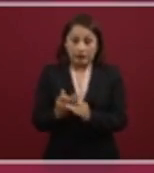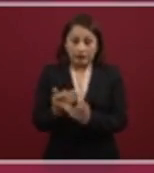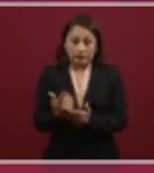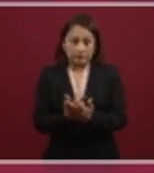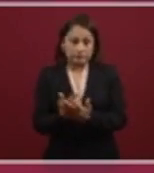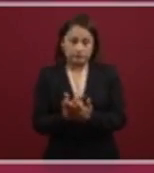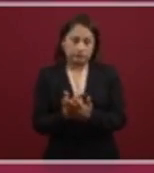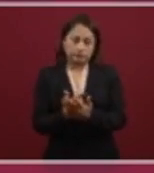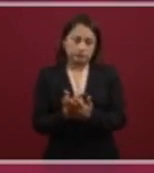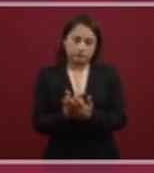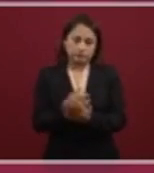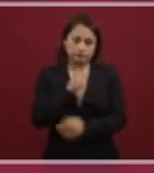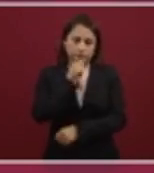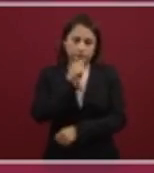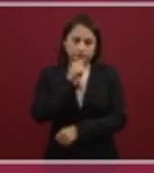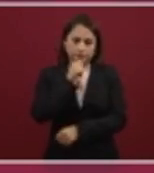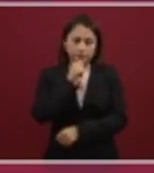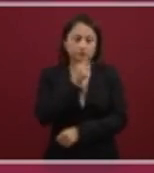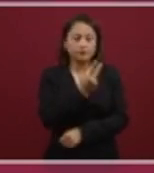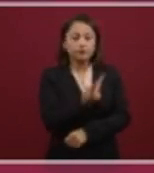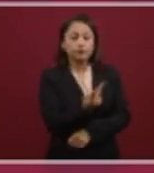las dos 40,000 barriles